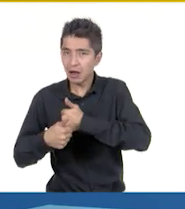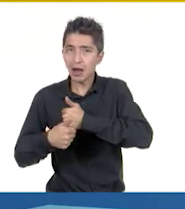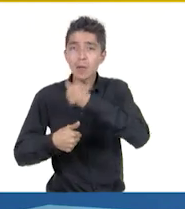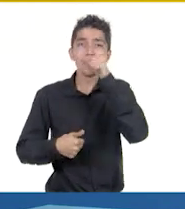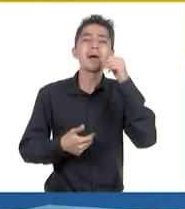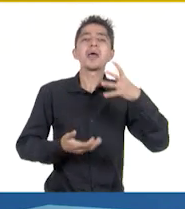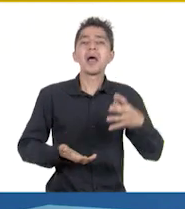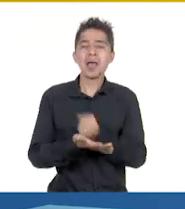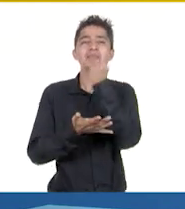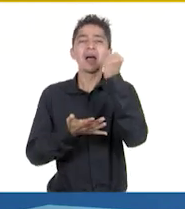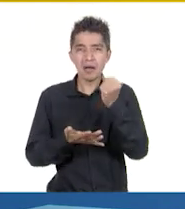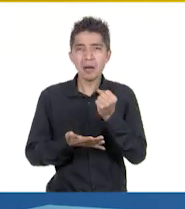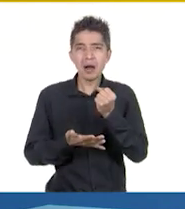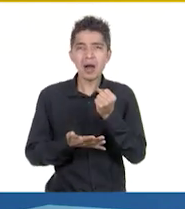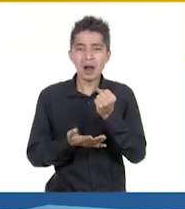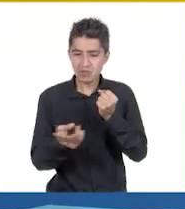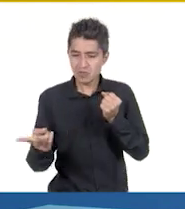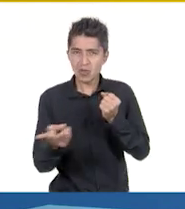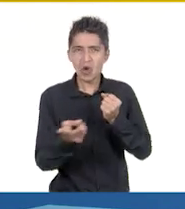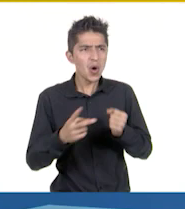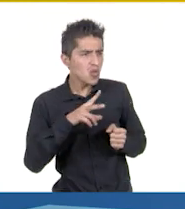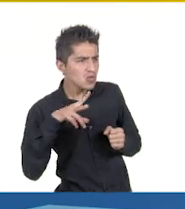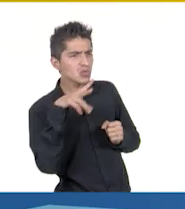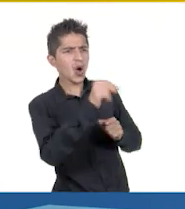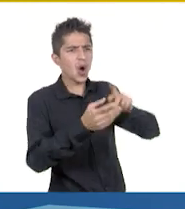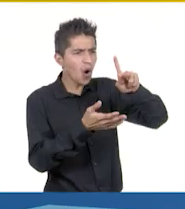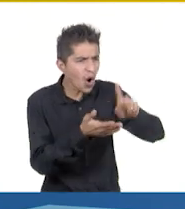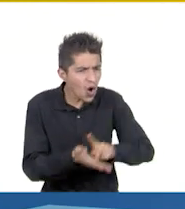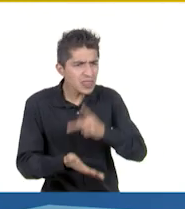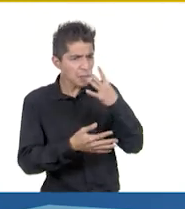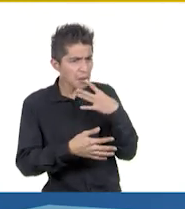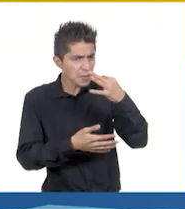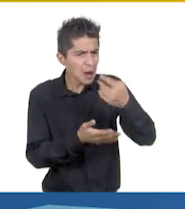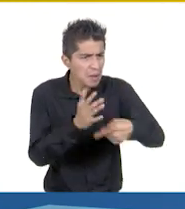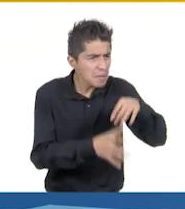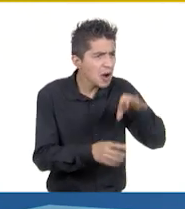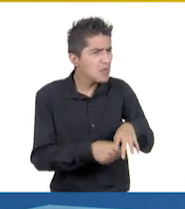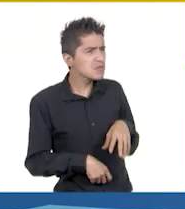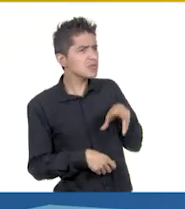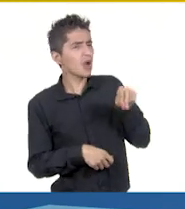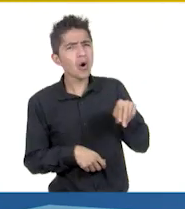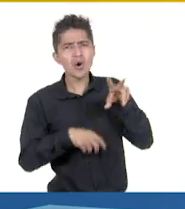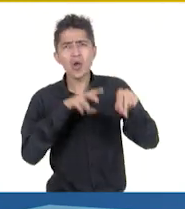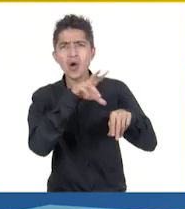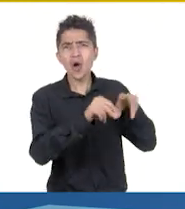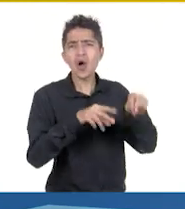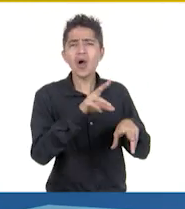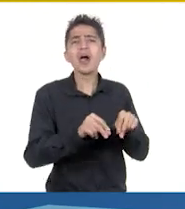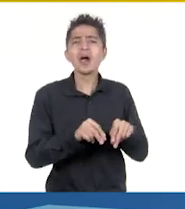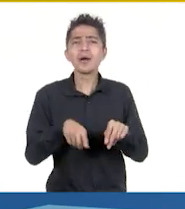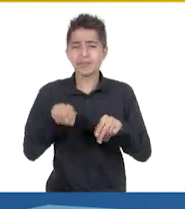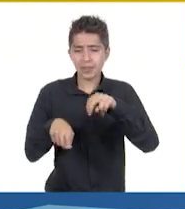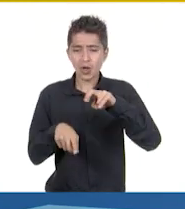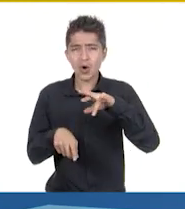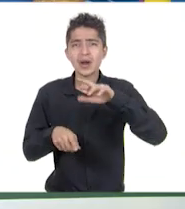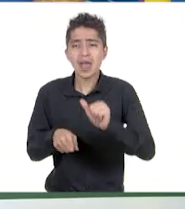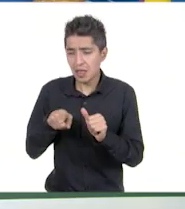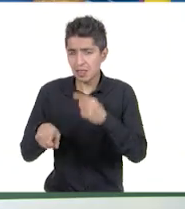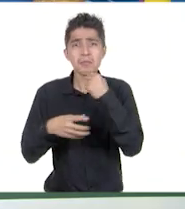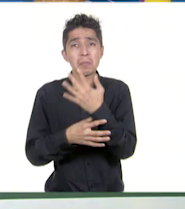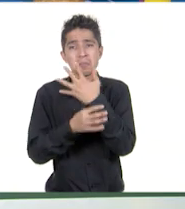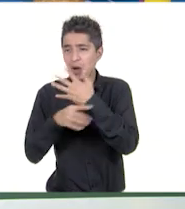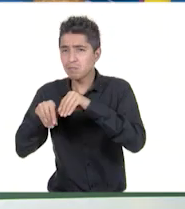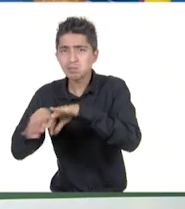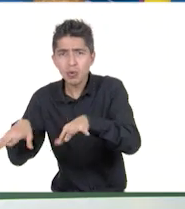como repudio a ese triunfo, al grito de no reelección, Díaz proclamó el Plan de la Noria, en el que hacía un llamado a desconocer el gobierno